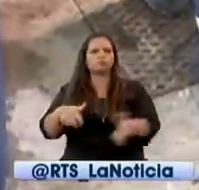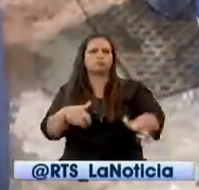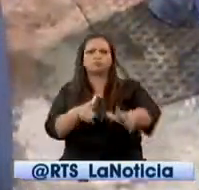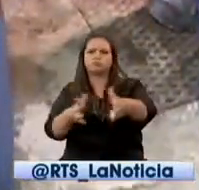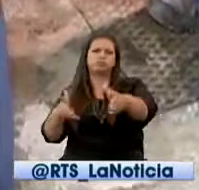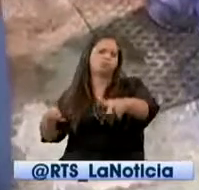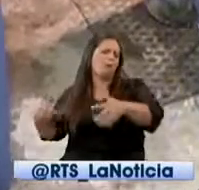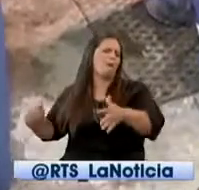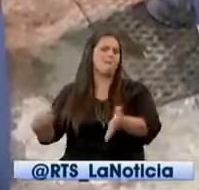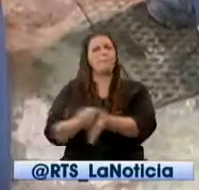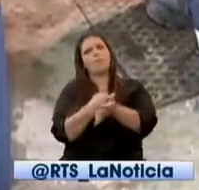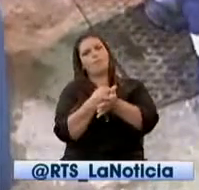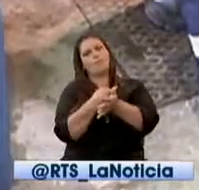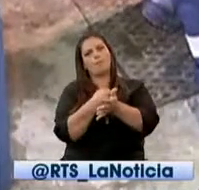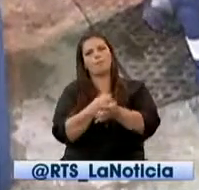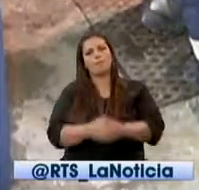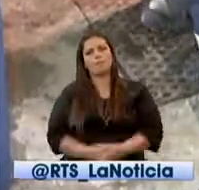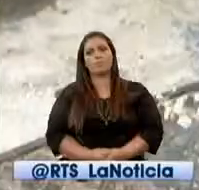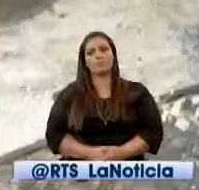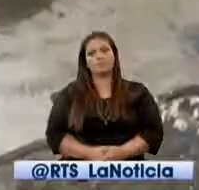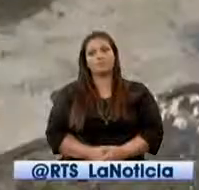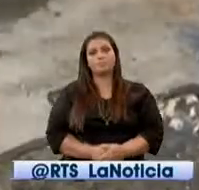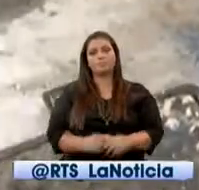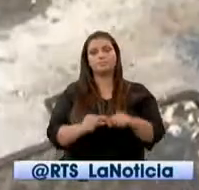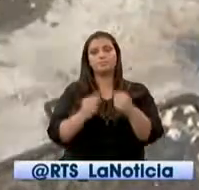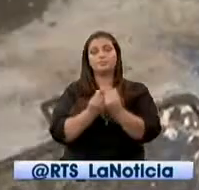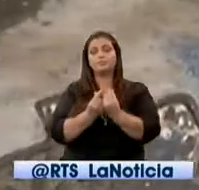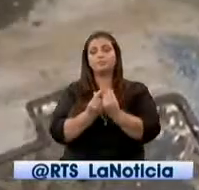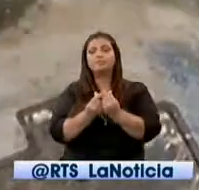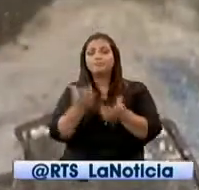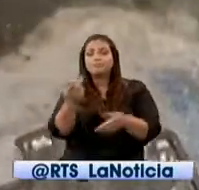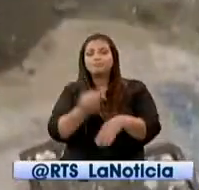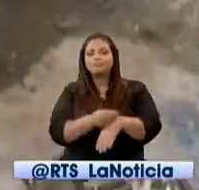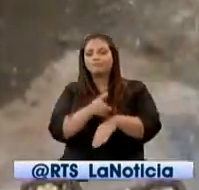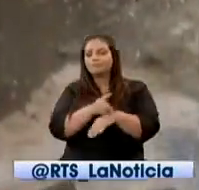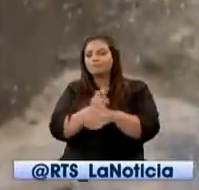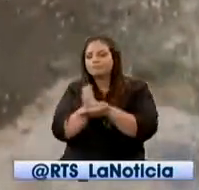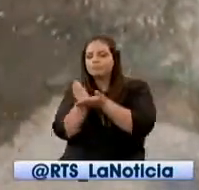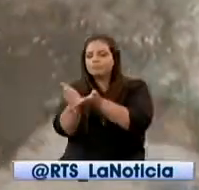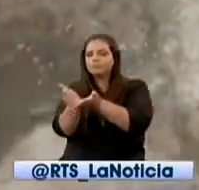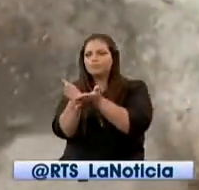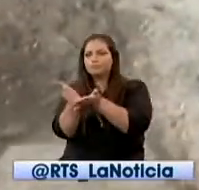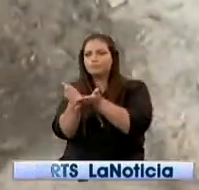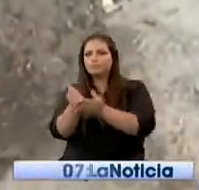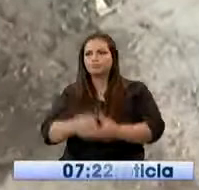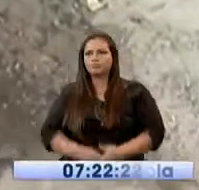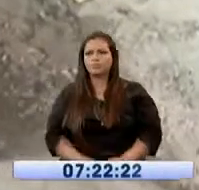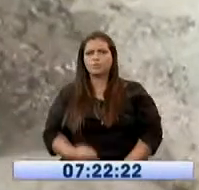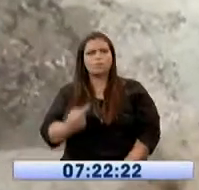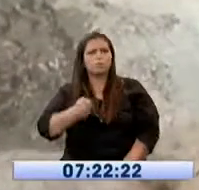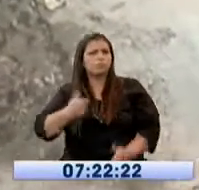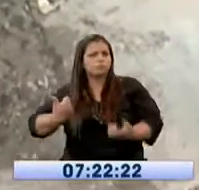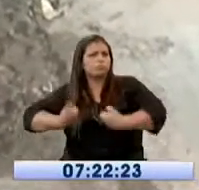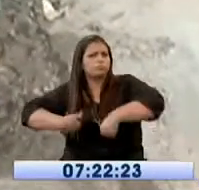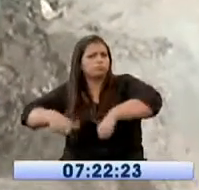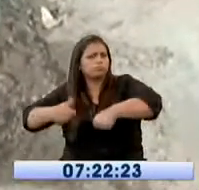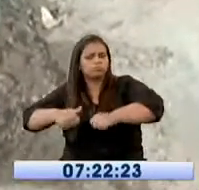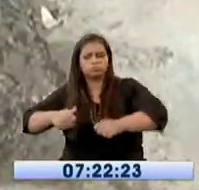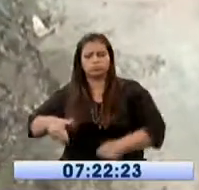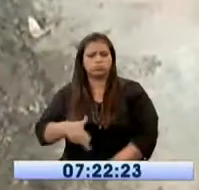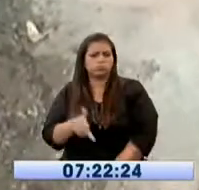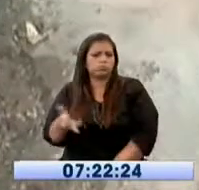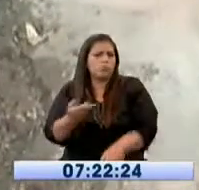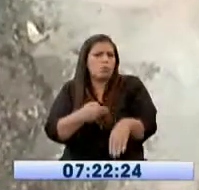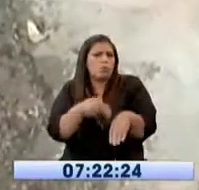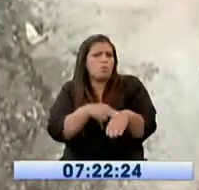Paramédicos lo socorrieron minutos después. Me iba saliendo y el carro me sale y lo que iba a frenar, el mame tira, y yo aguanté el peso, pero